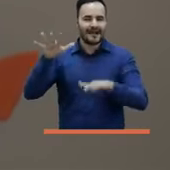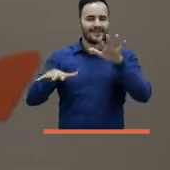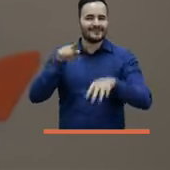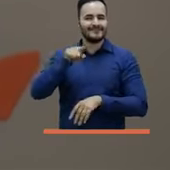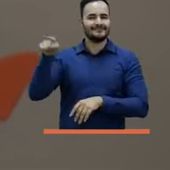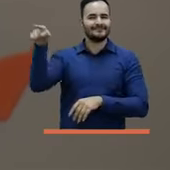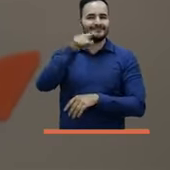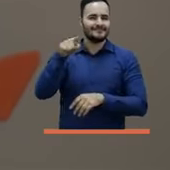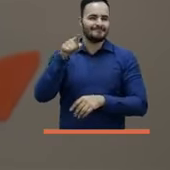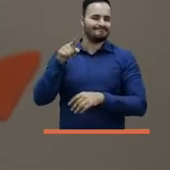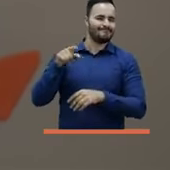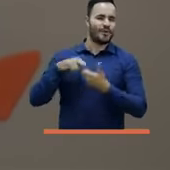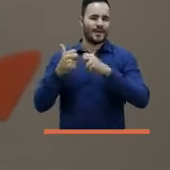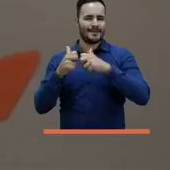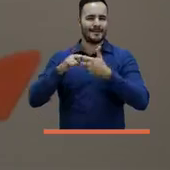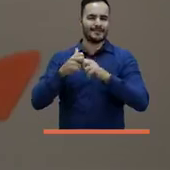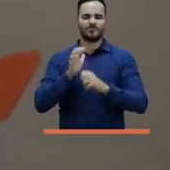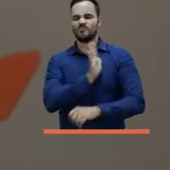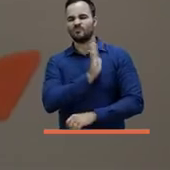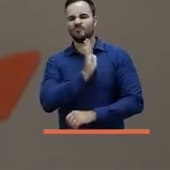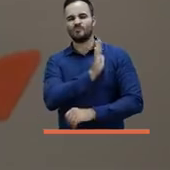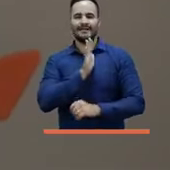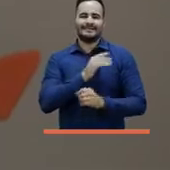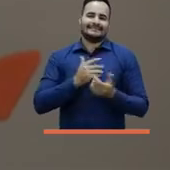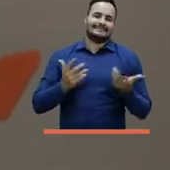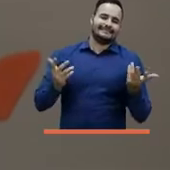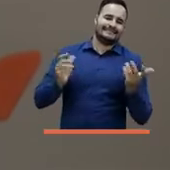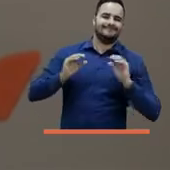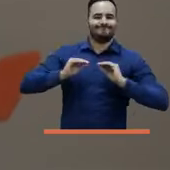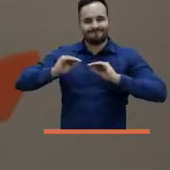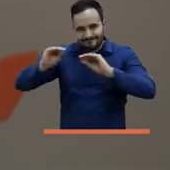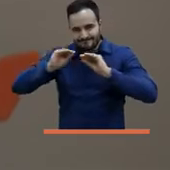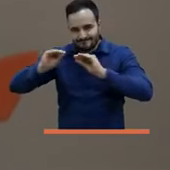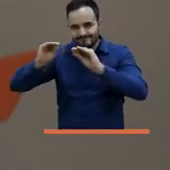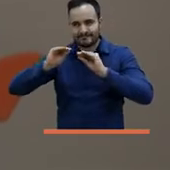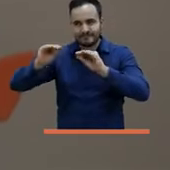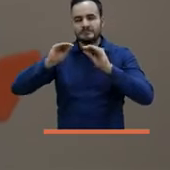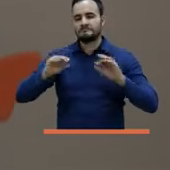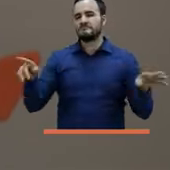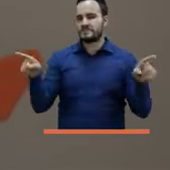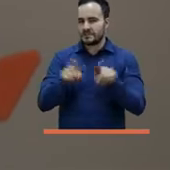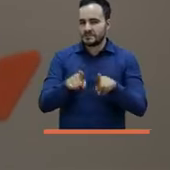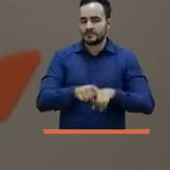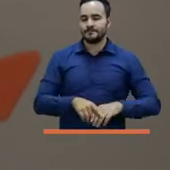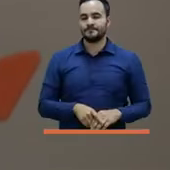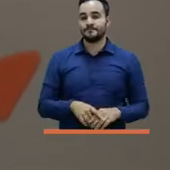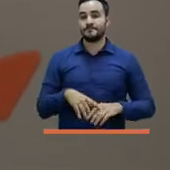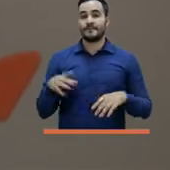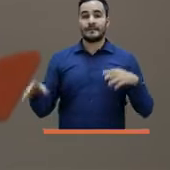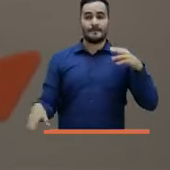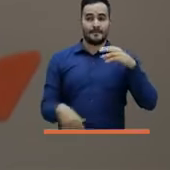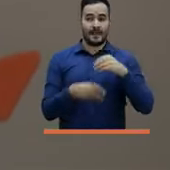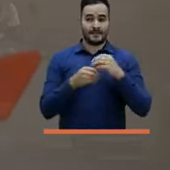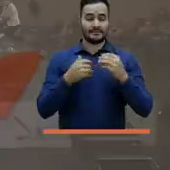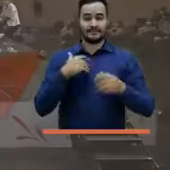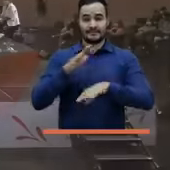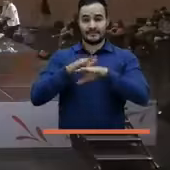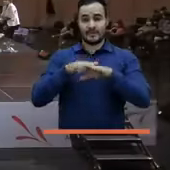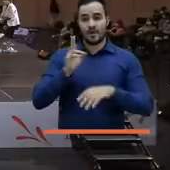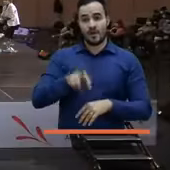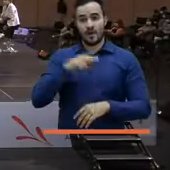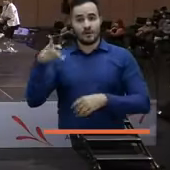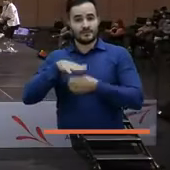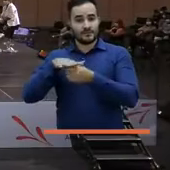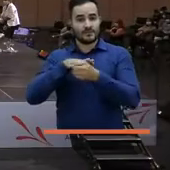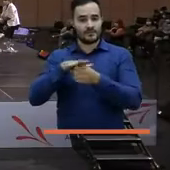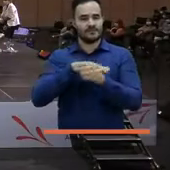a la oferta entonces hemos hecho este ejercicio también y creo que otro de los elementos a resaltar un poco también en